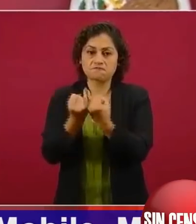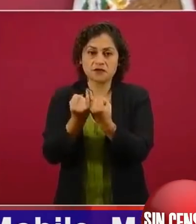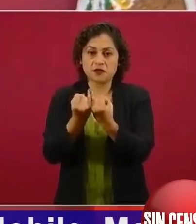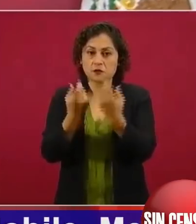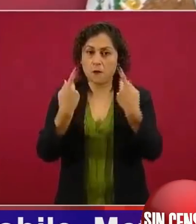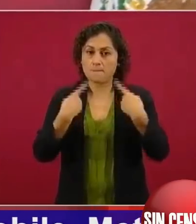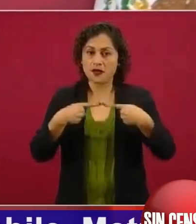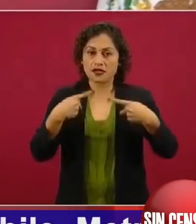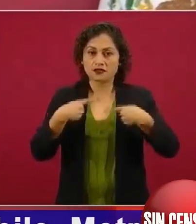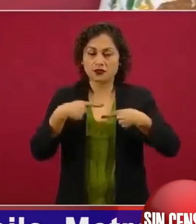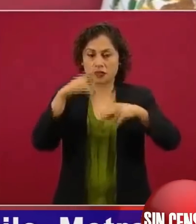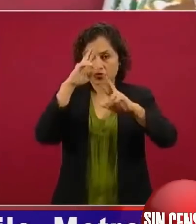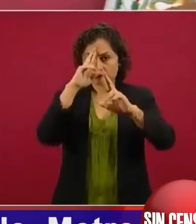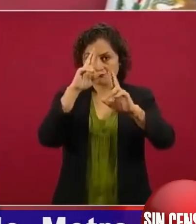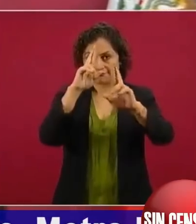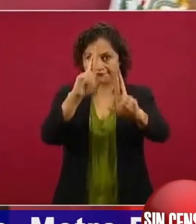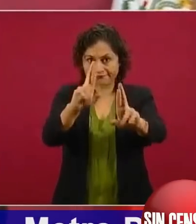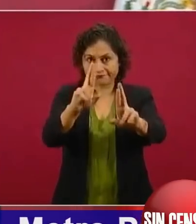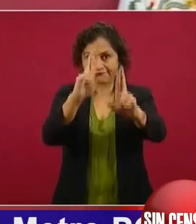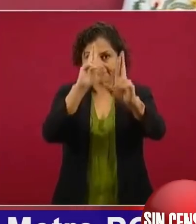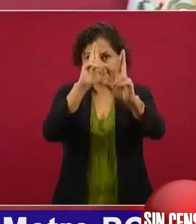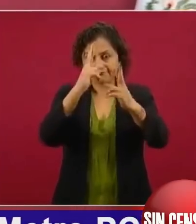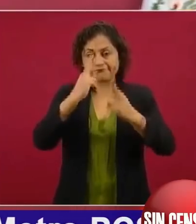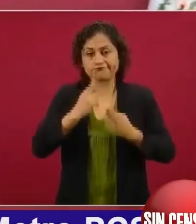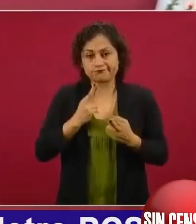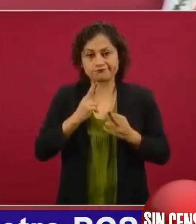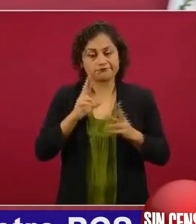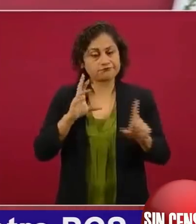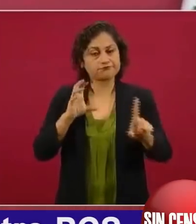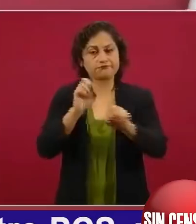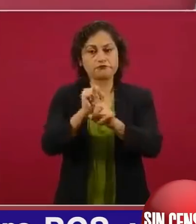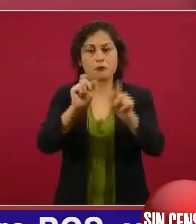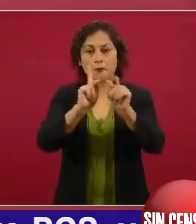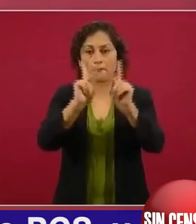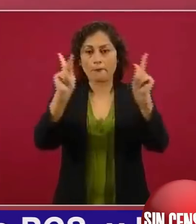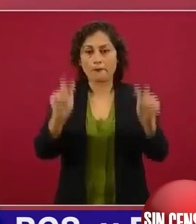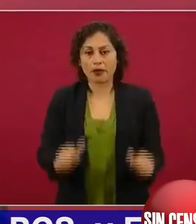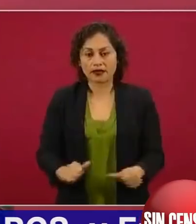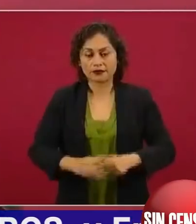al derecho ajeno es la paz.